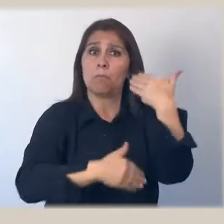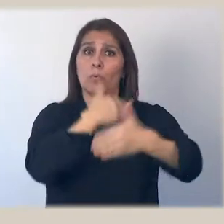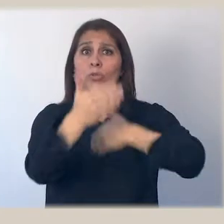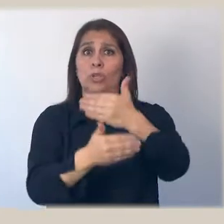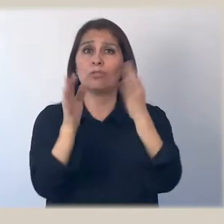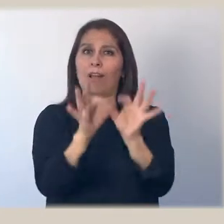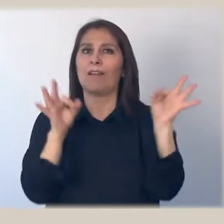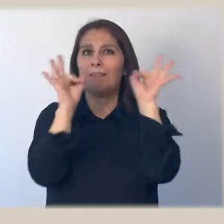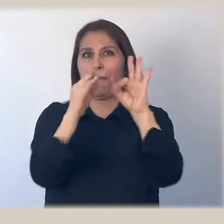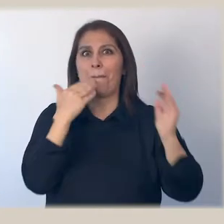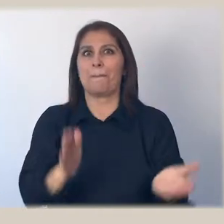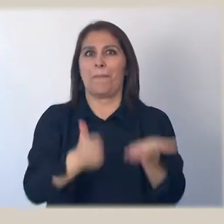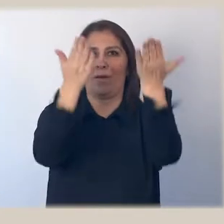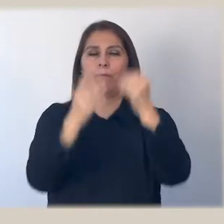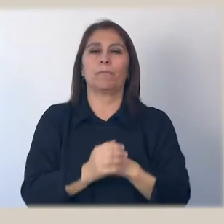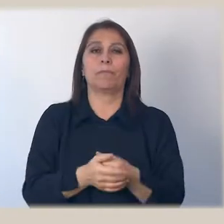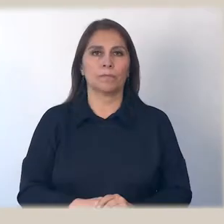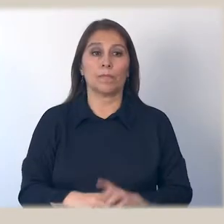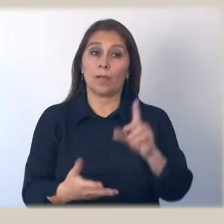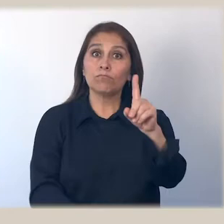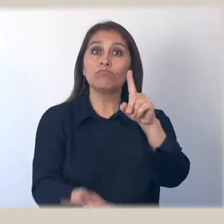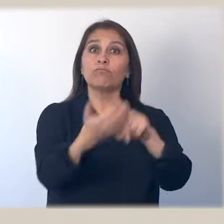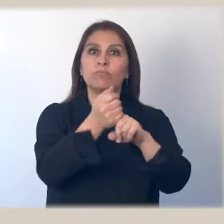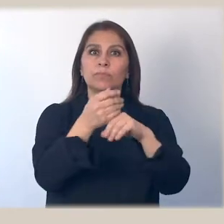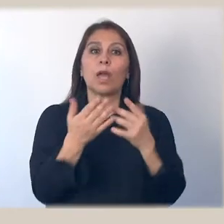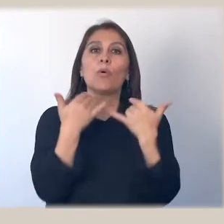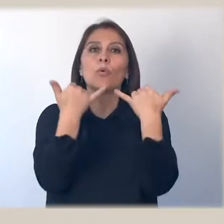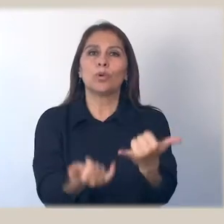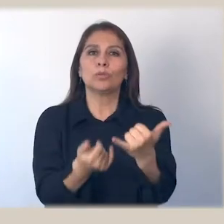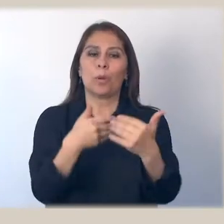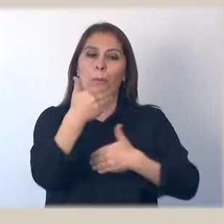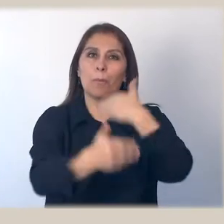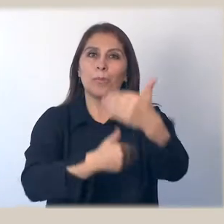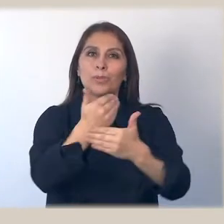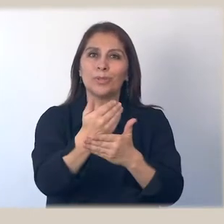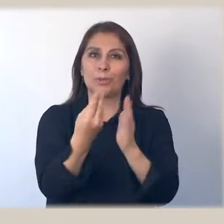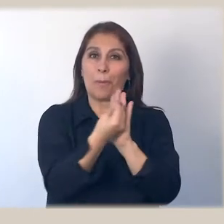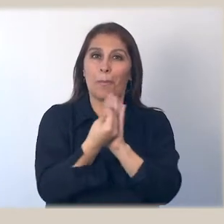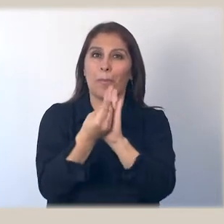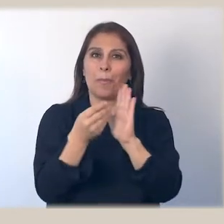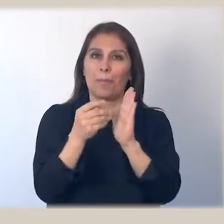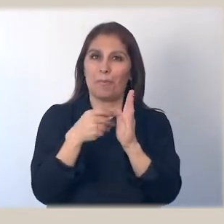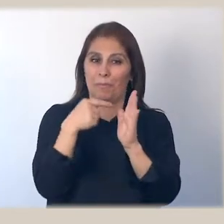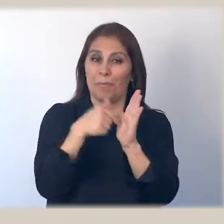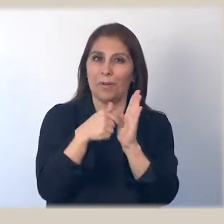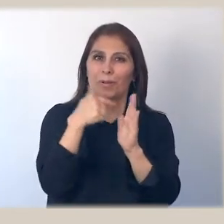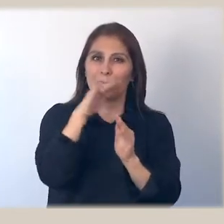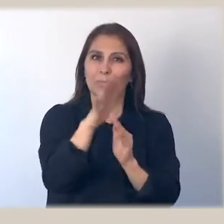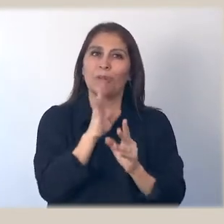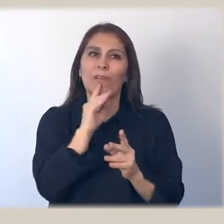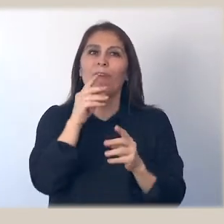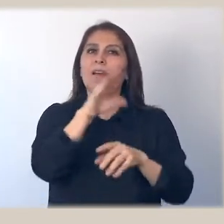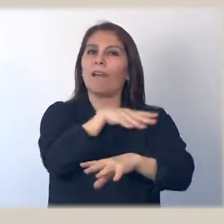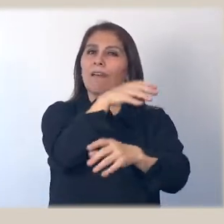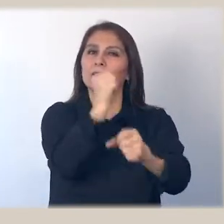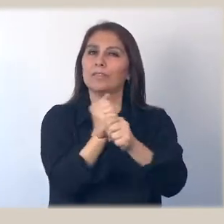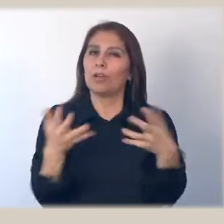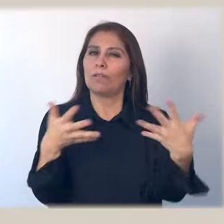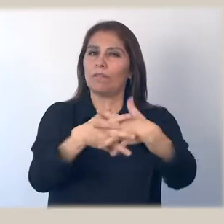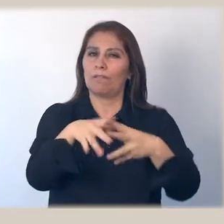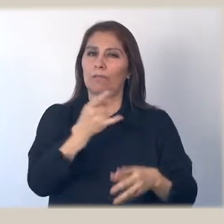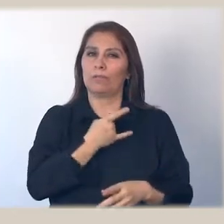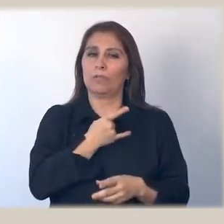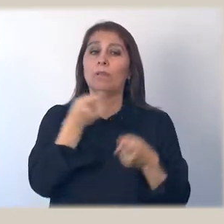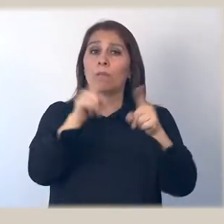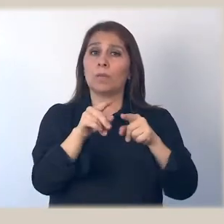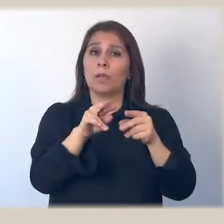los procesos de gestión de la calidad. Se logró además actualizar el manual de procesos y procedimientos del Sistema de Gestión Integral de la Universidad